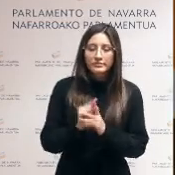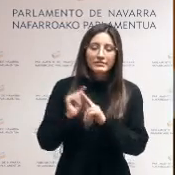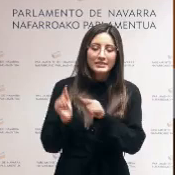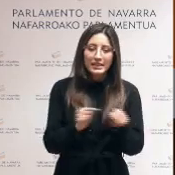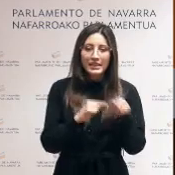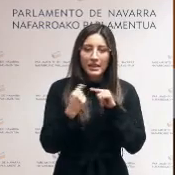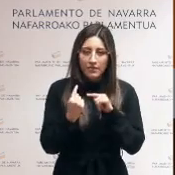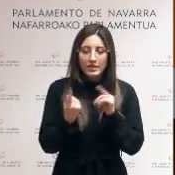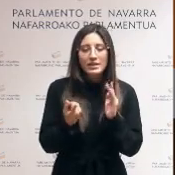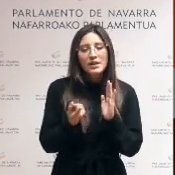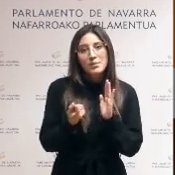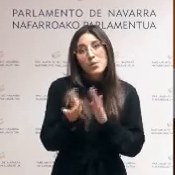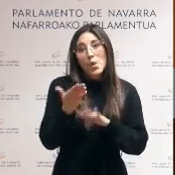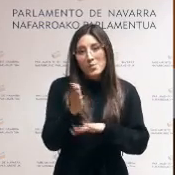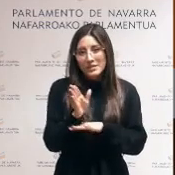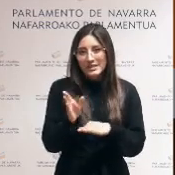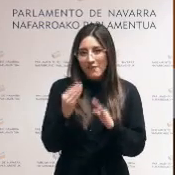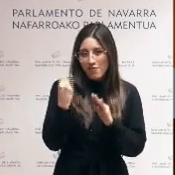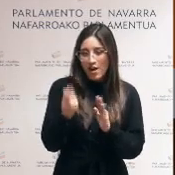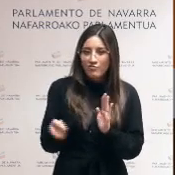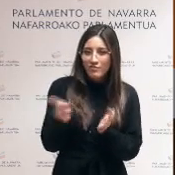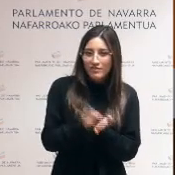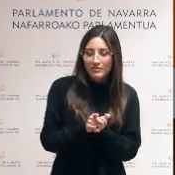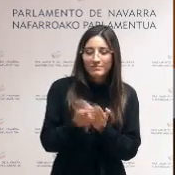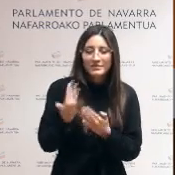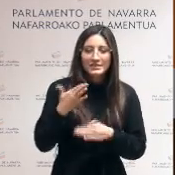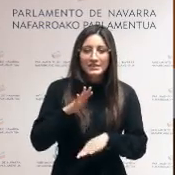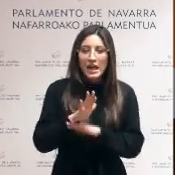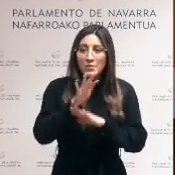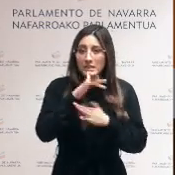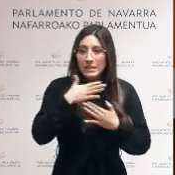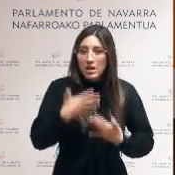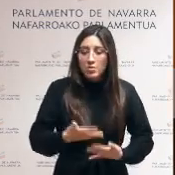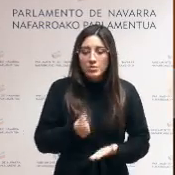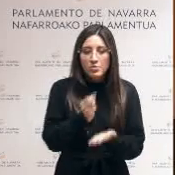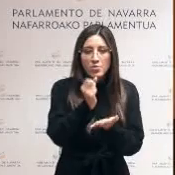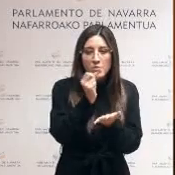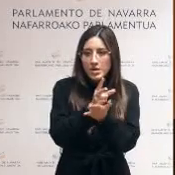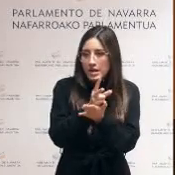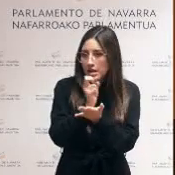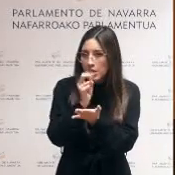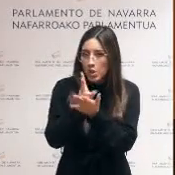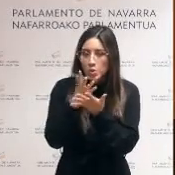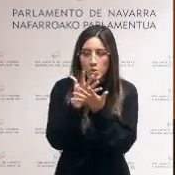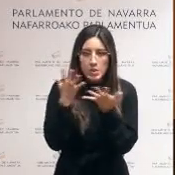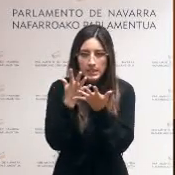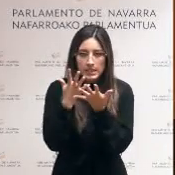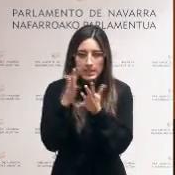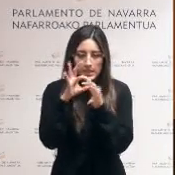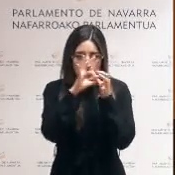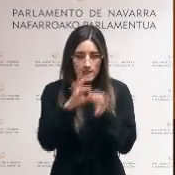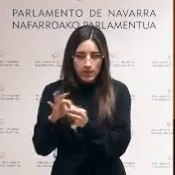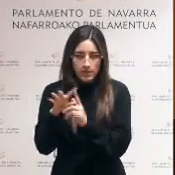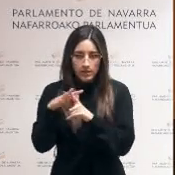otra propuesta que va en la raíz de los retos más urgentes y estructurales de nuestro tiempo, el